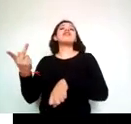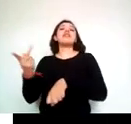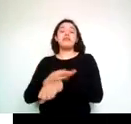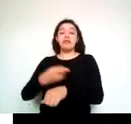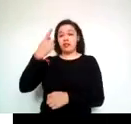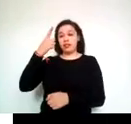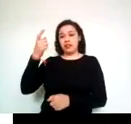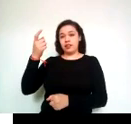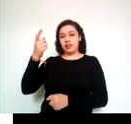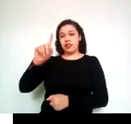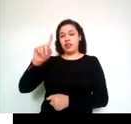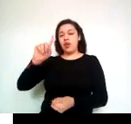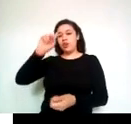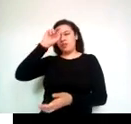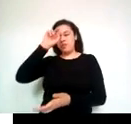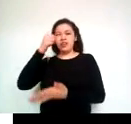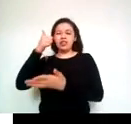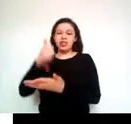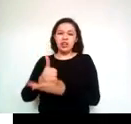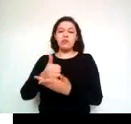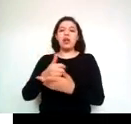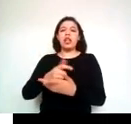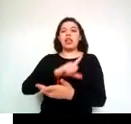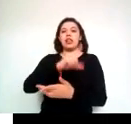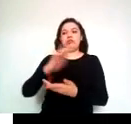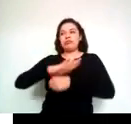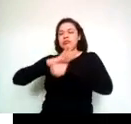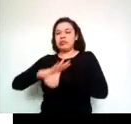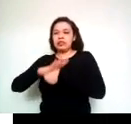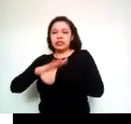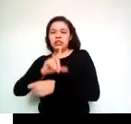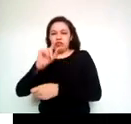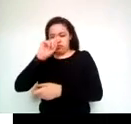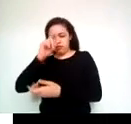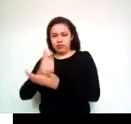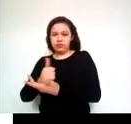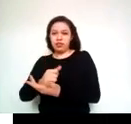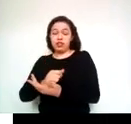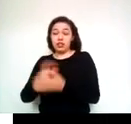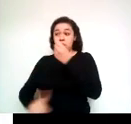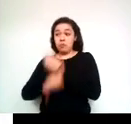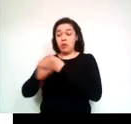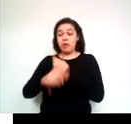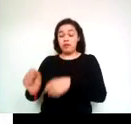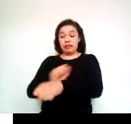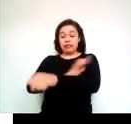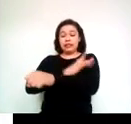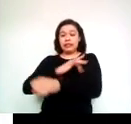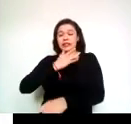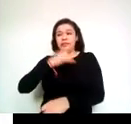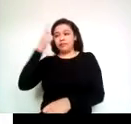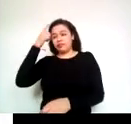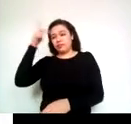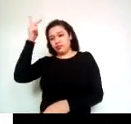estrés postraumático. Es decir, un trastorno que le causa ya problemas emocionales y psicológicos, como puede ser el